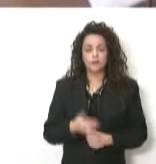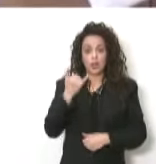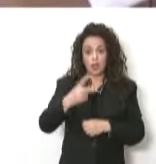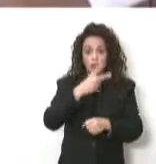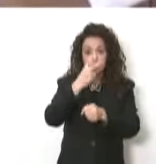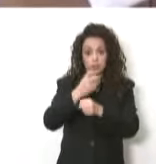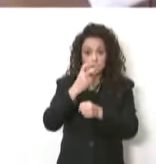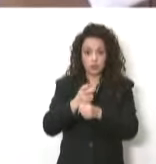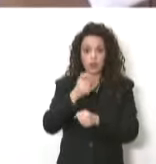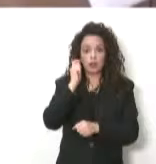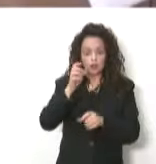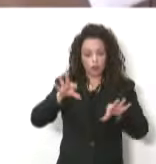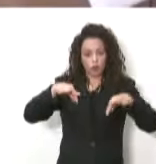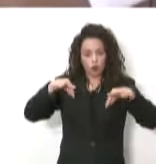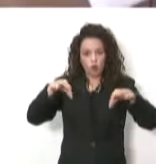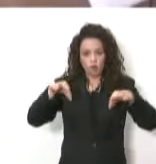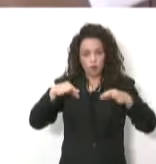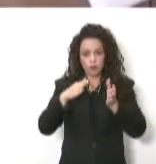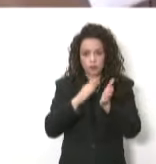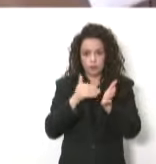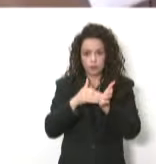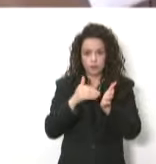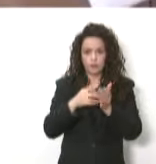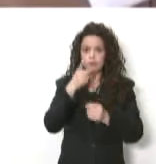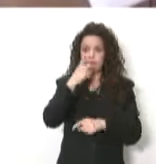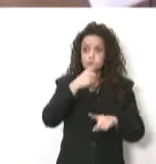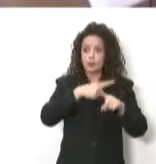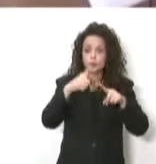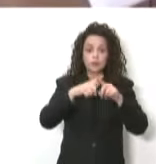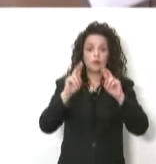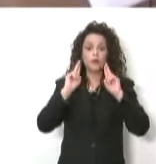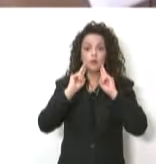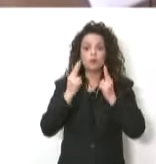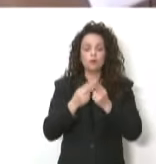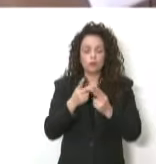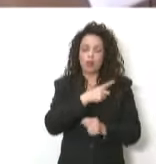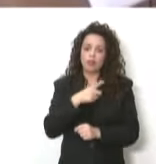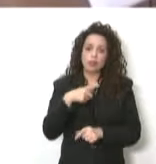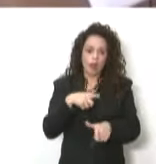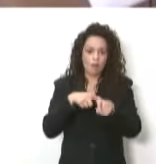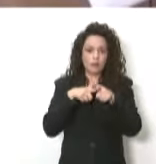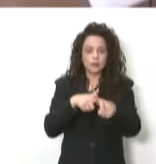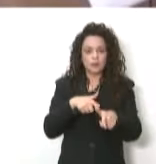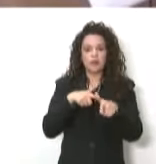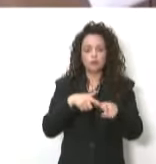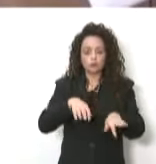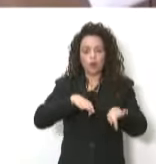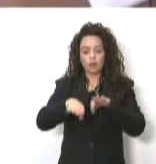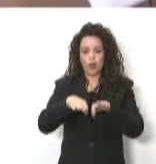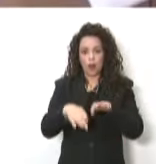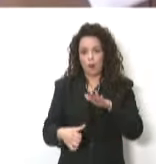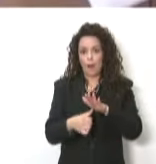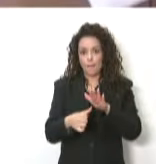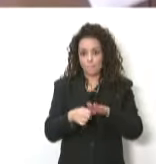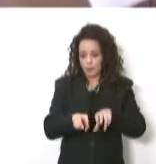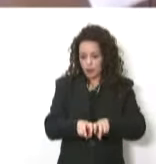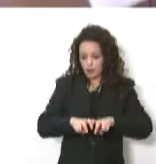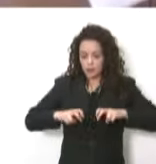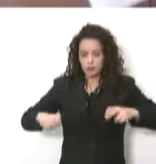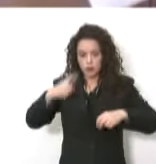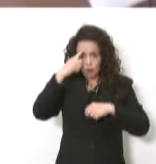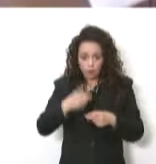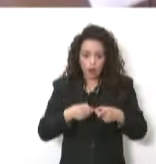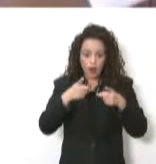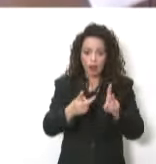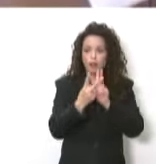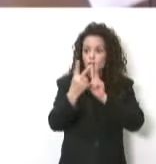el oficio mediante el cual se ordenó a diversas unidades continuar las mesas de trabajo y dar atención directa a los vecinos